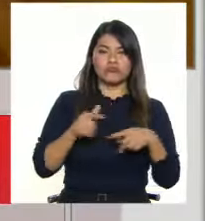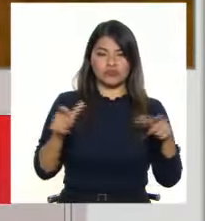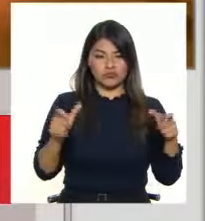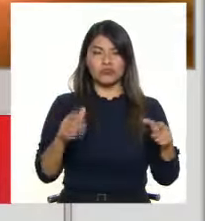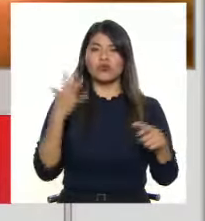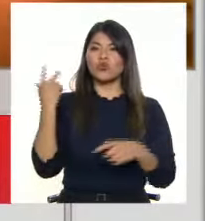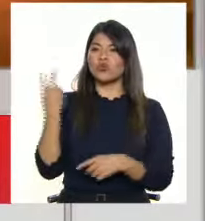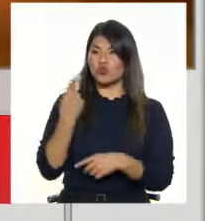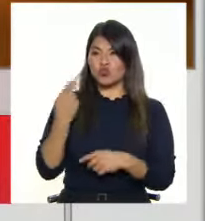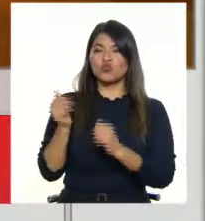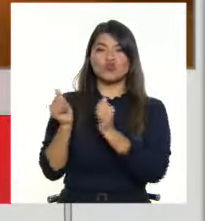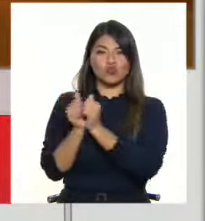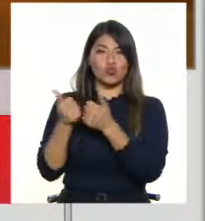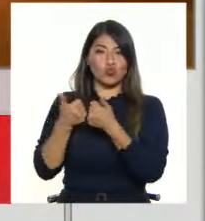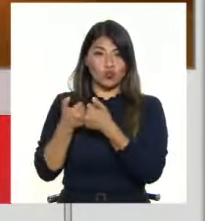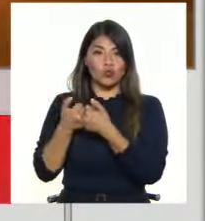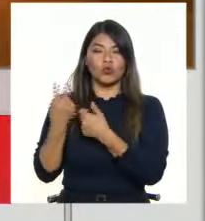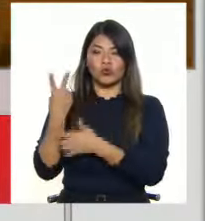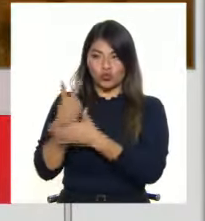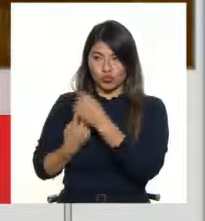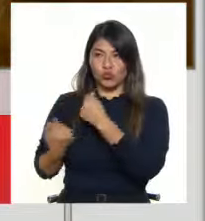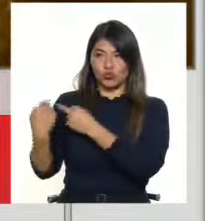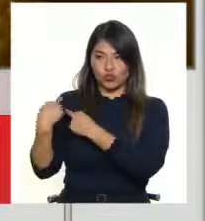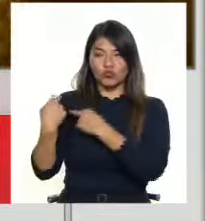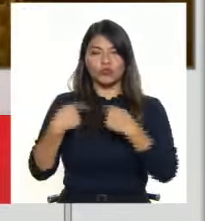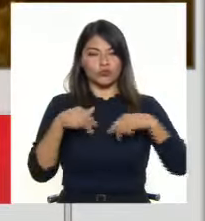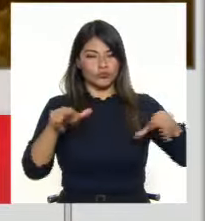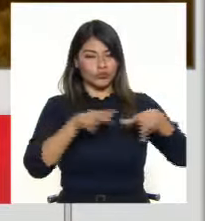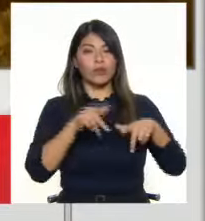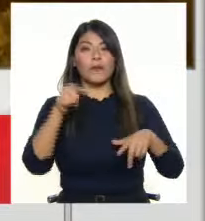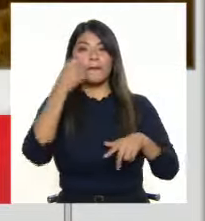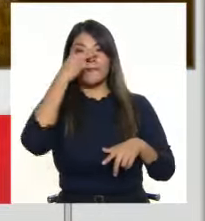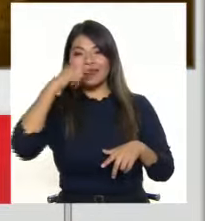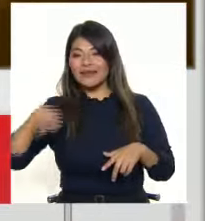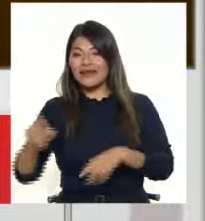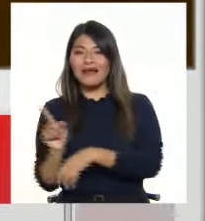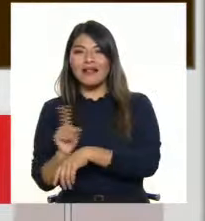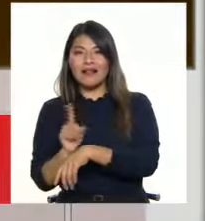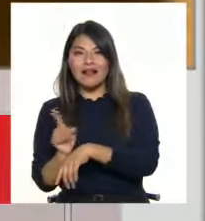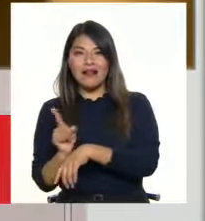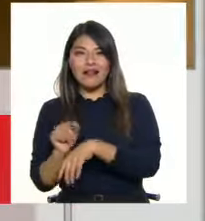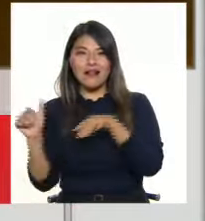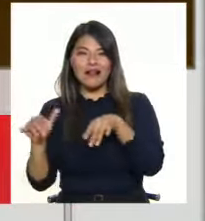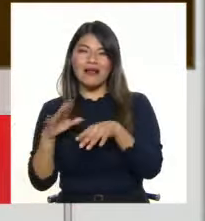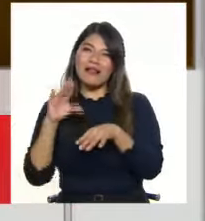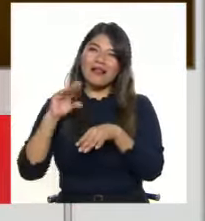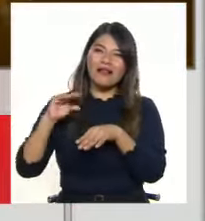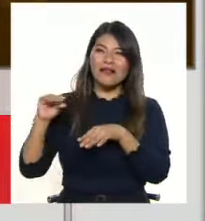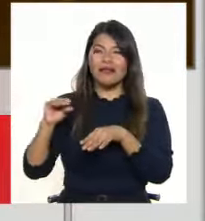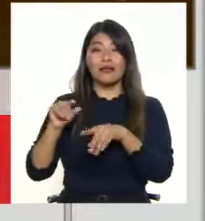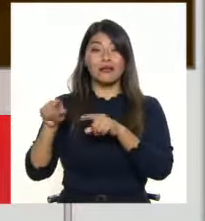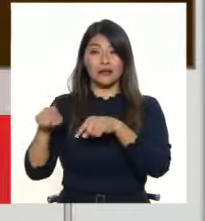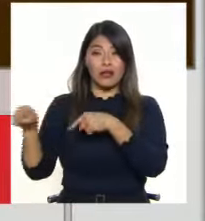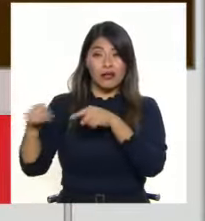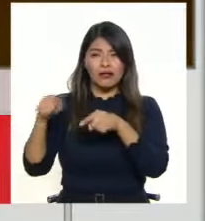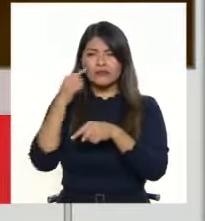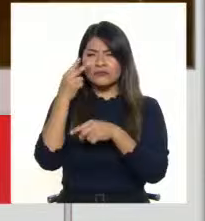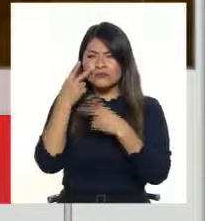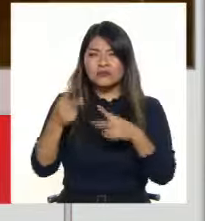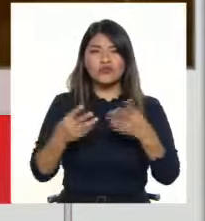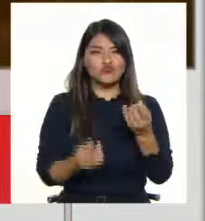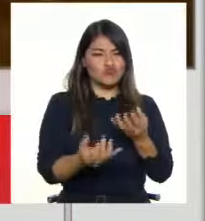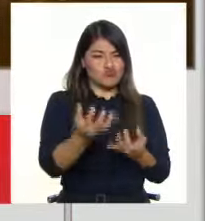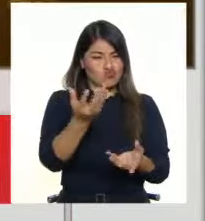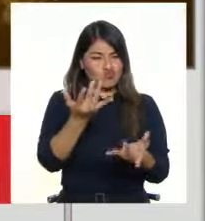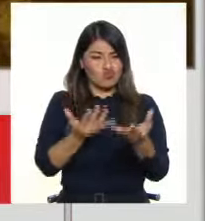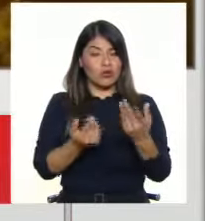con mi pareja. Yo me di cuenta porque mi perrito estaba ladrando. Yo salí y vi el incendio. Mi reacción